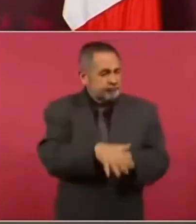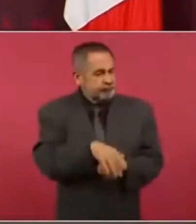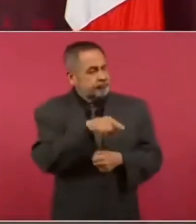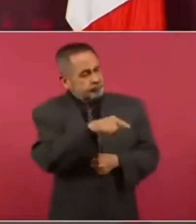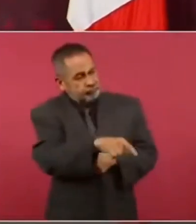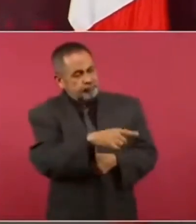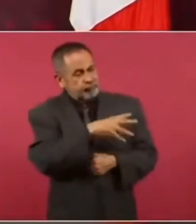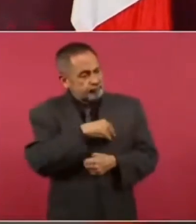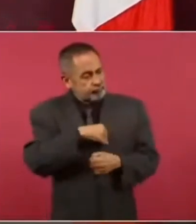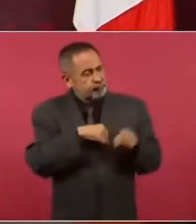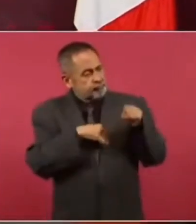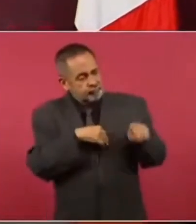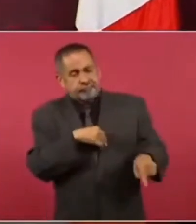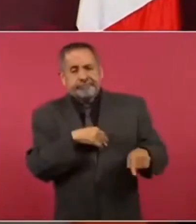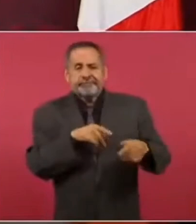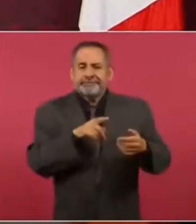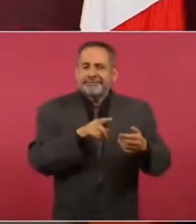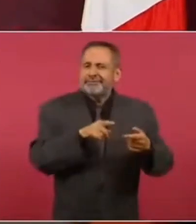para que